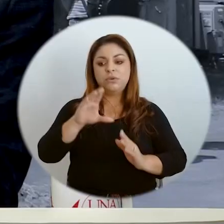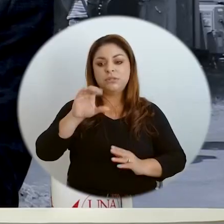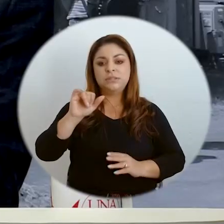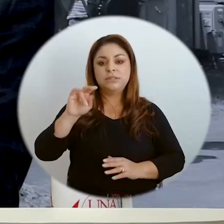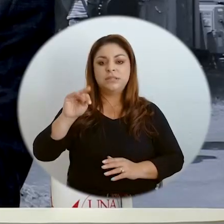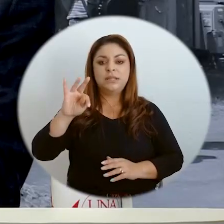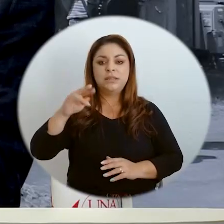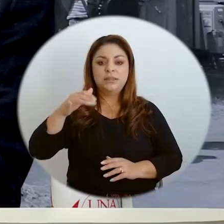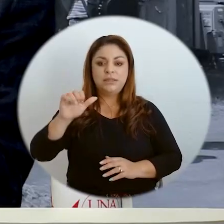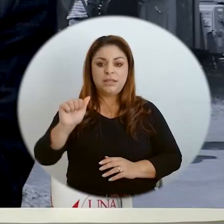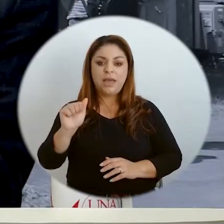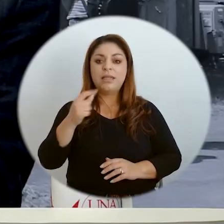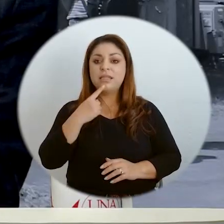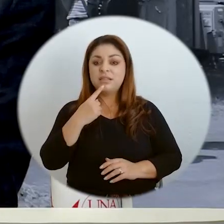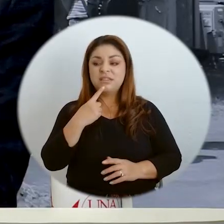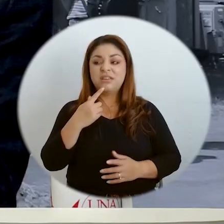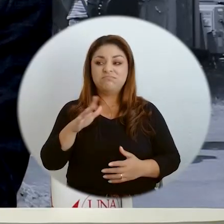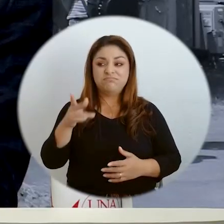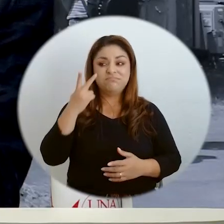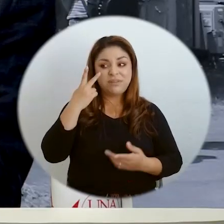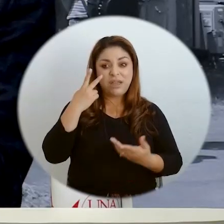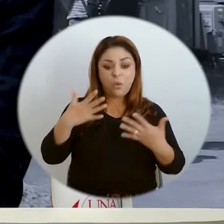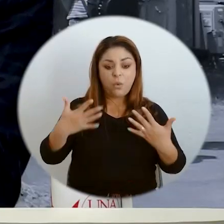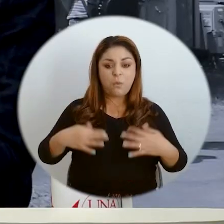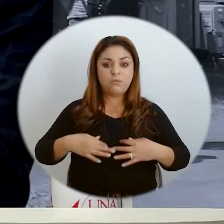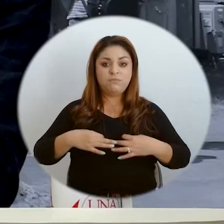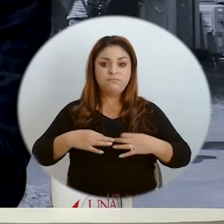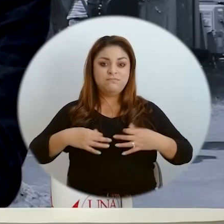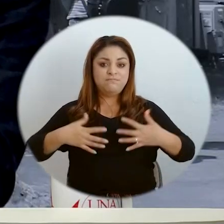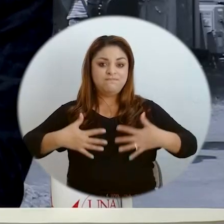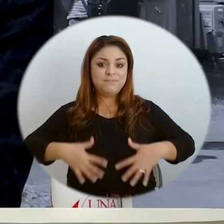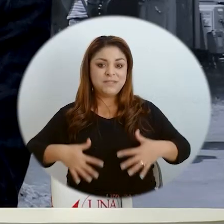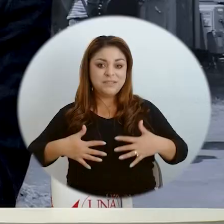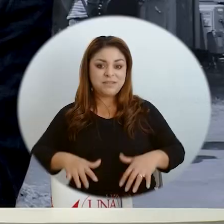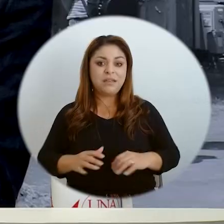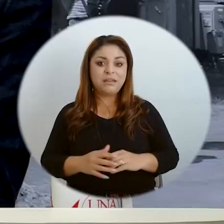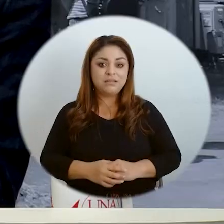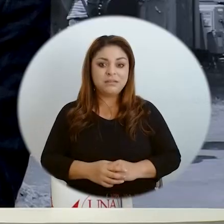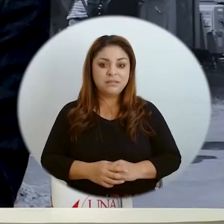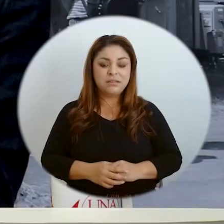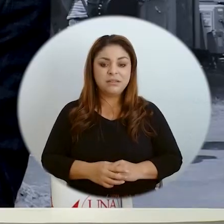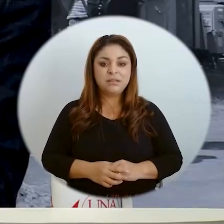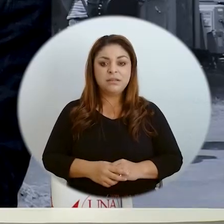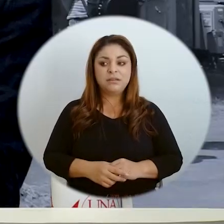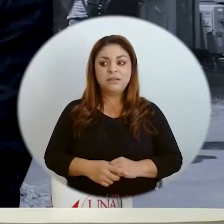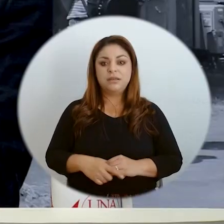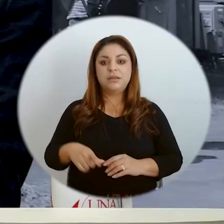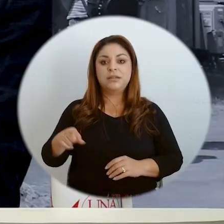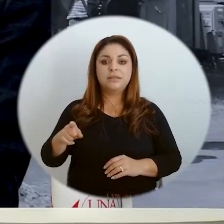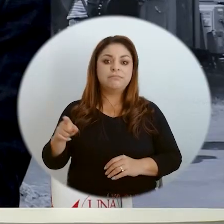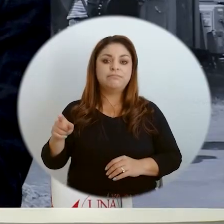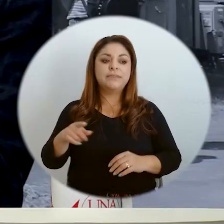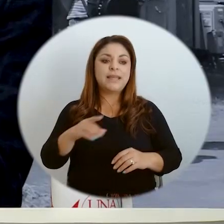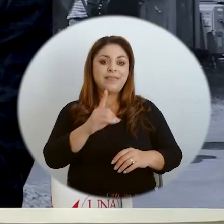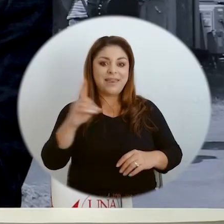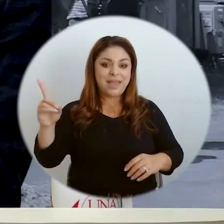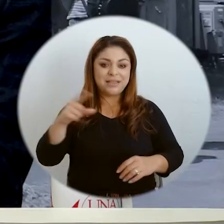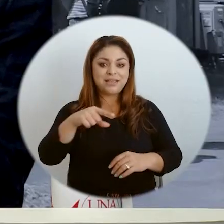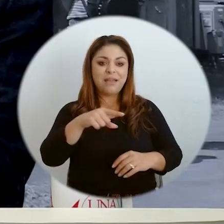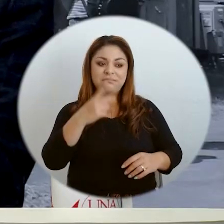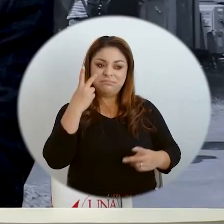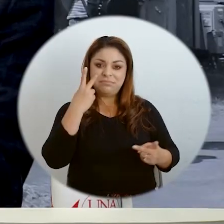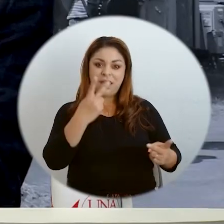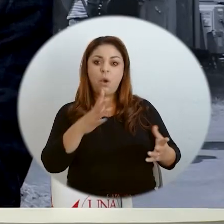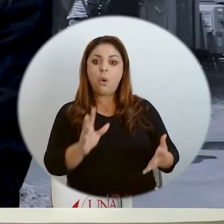Estados Unidos, Cynthia Miller Idris, sobre cómo visten estos grupos de izquierda, también, perdón, de